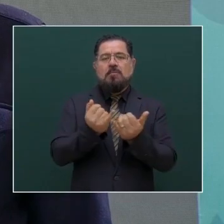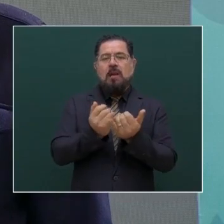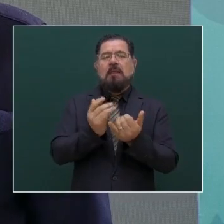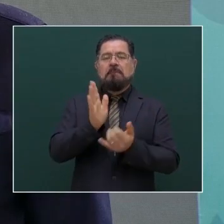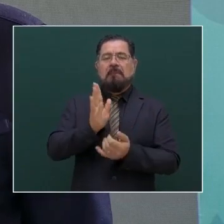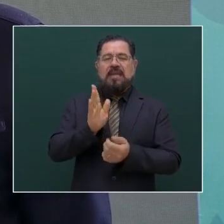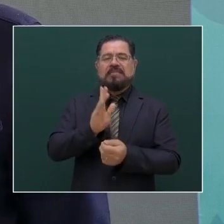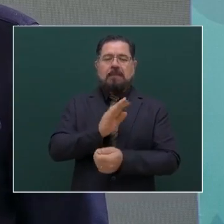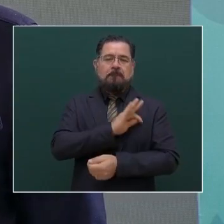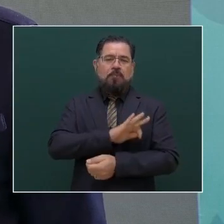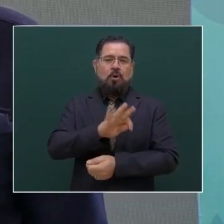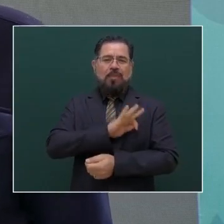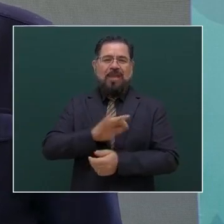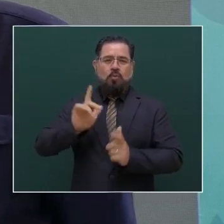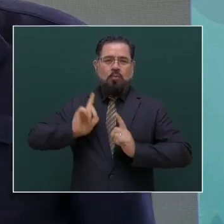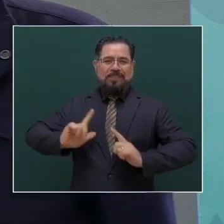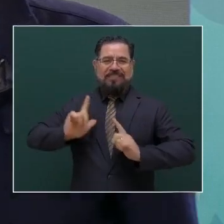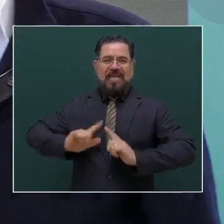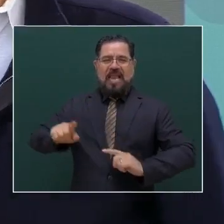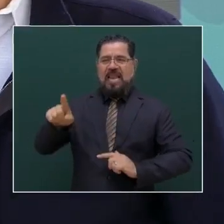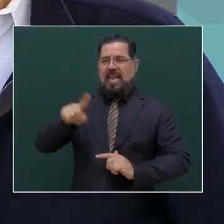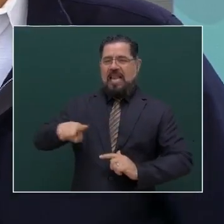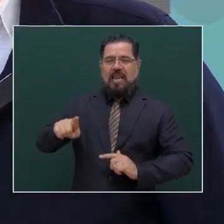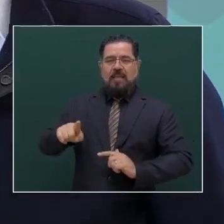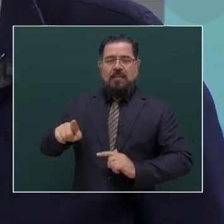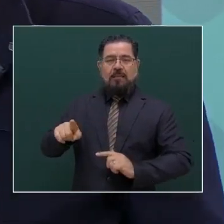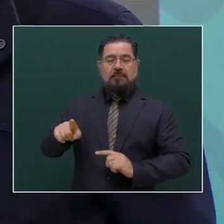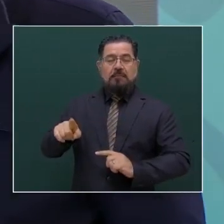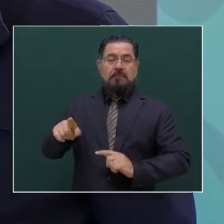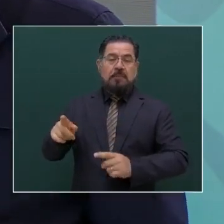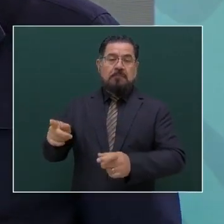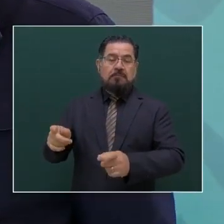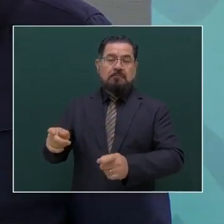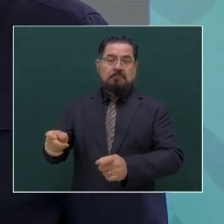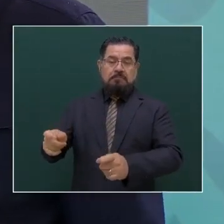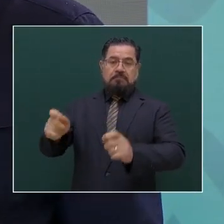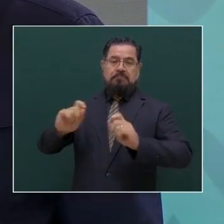nos entregaron a